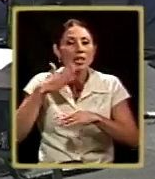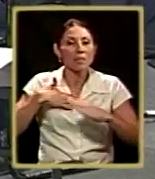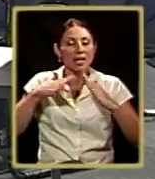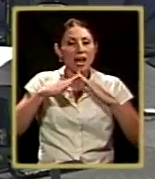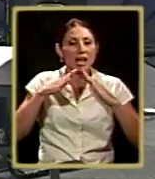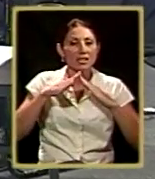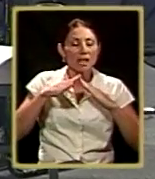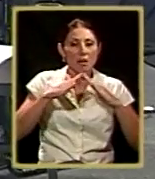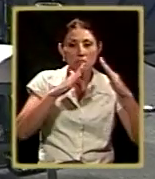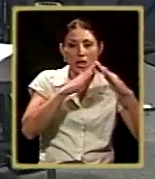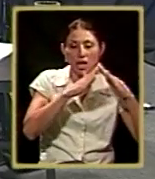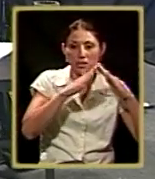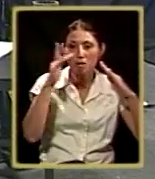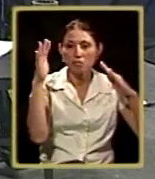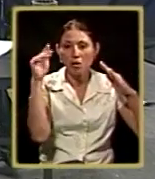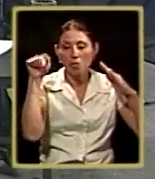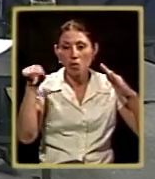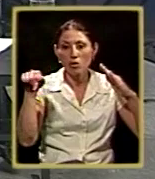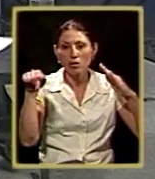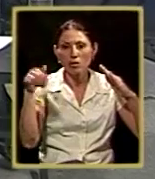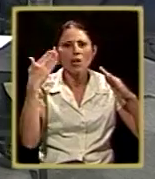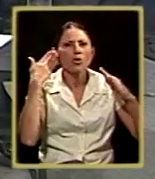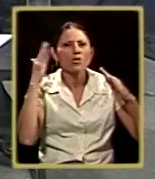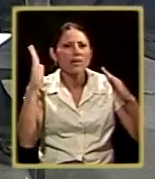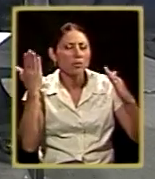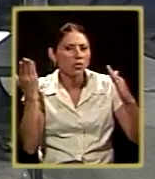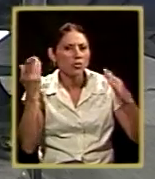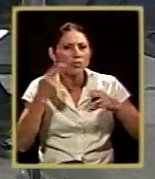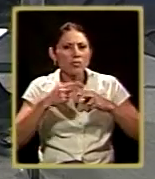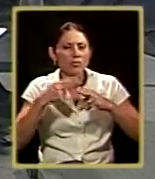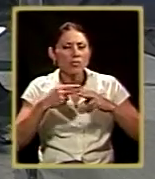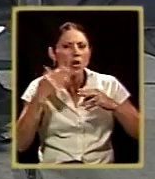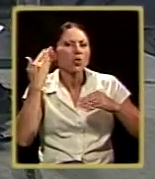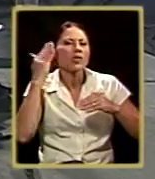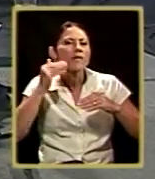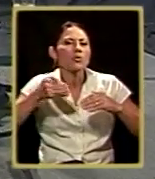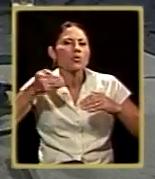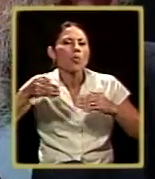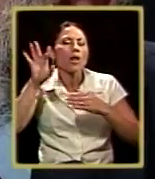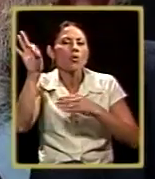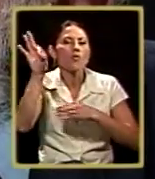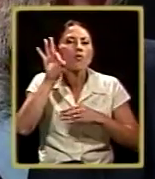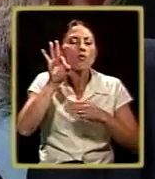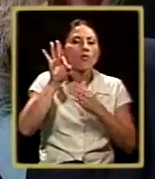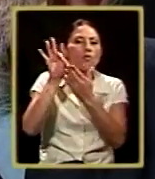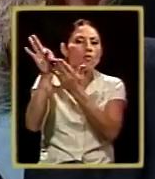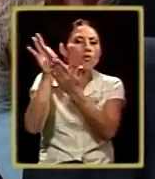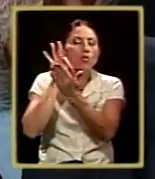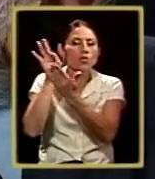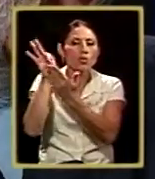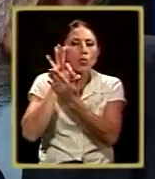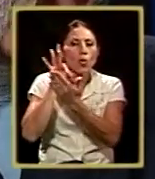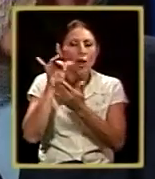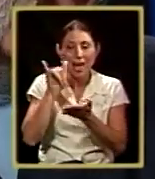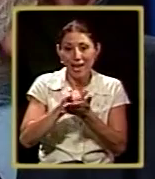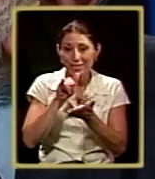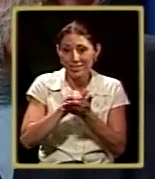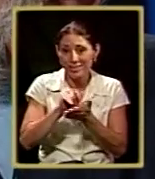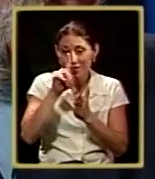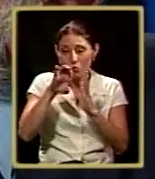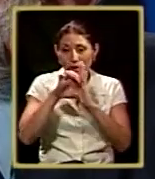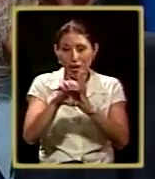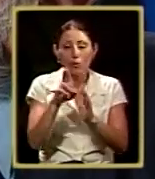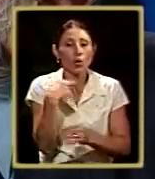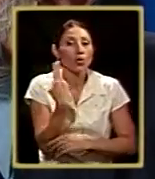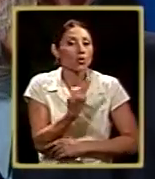no conocemos cuándo dan frutos nuestros árboles. Y así en todo. Eso es por poner un ejemplo de naturaleza. No nos